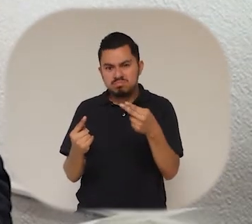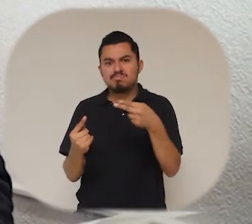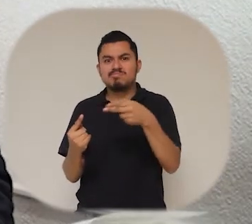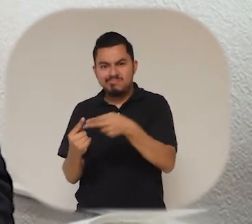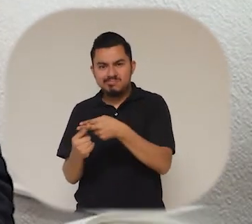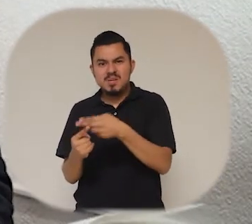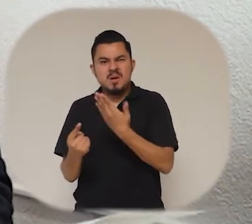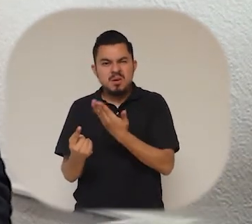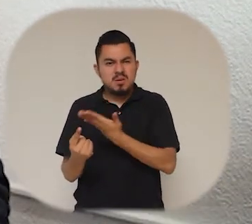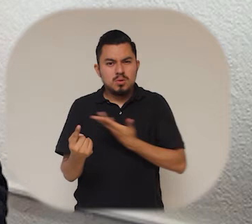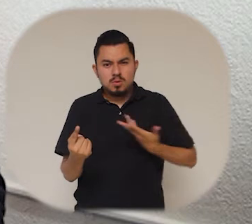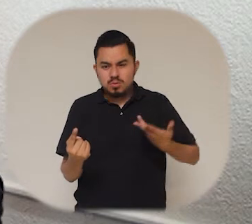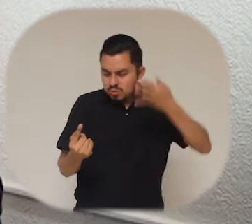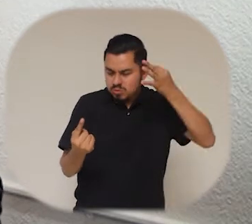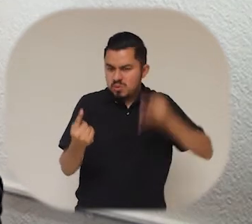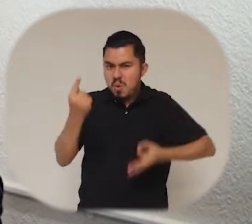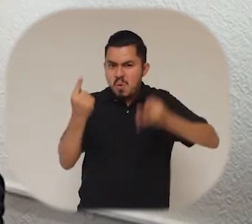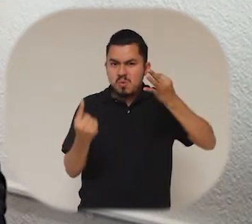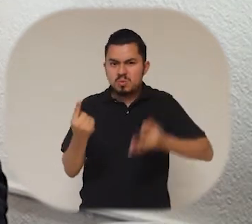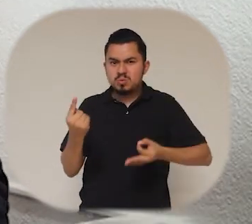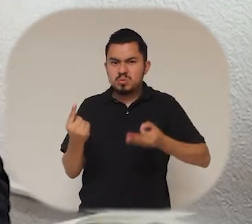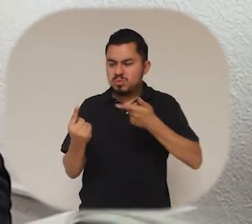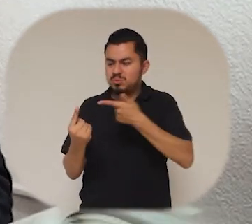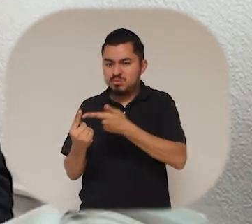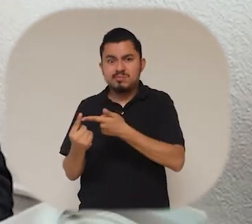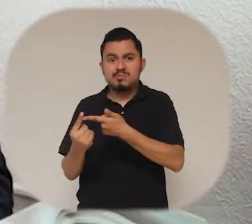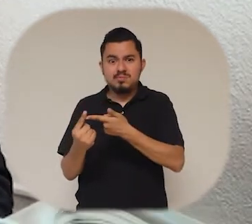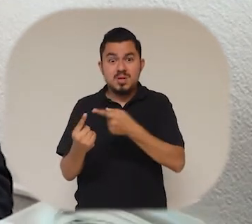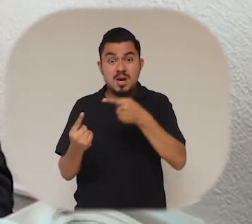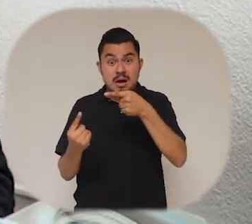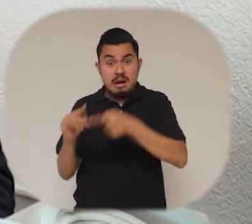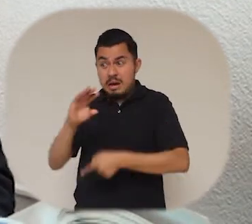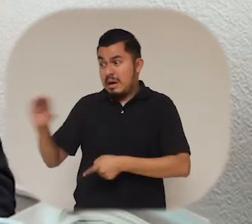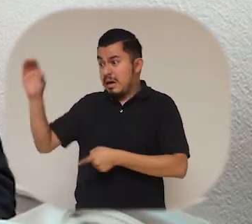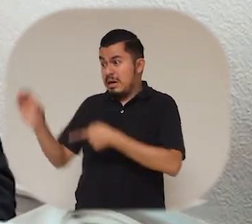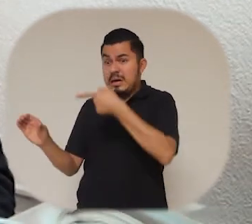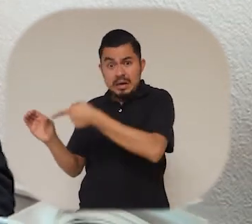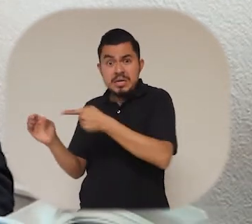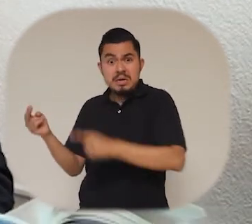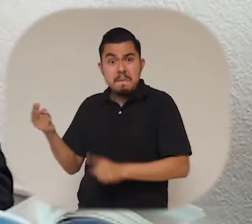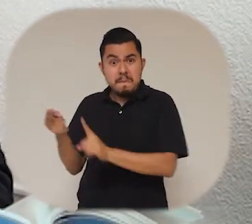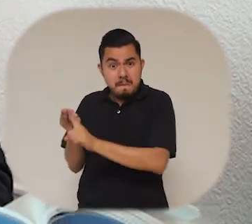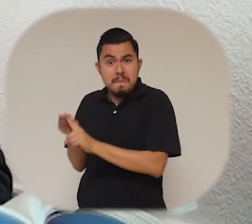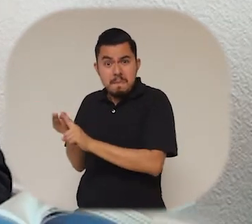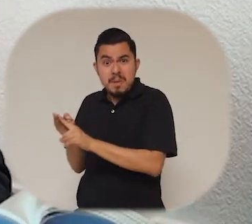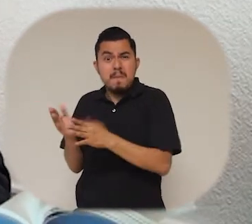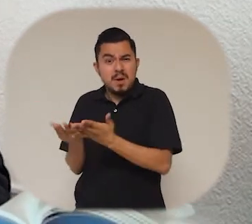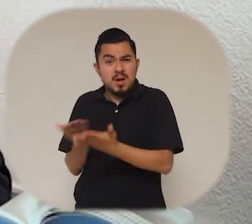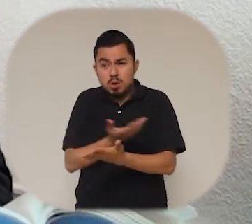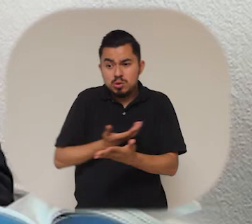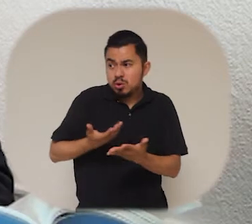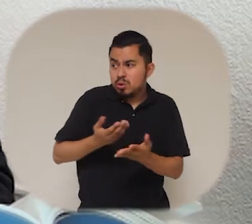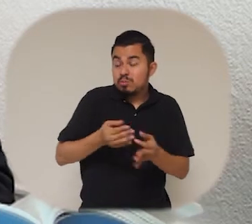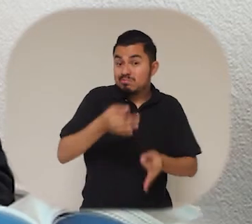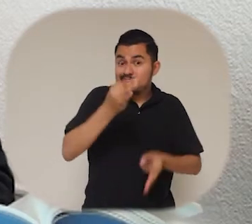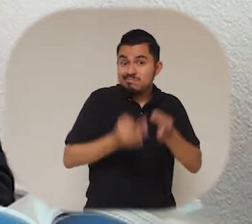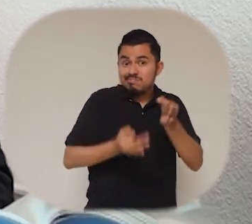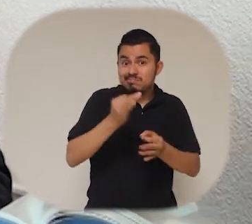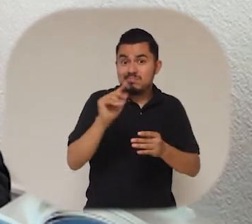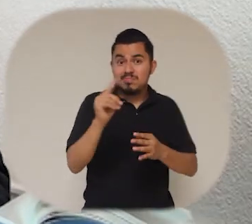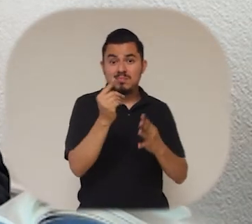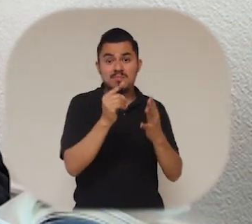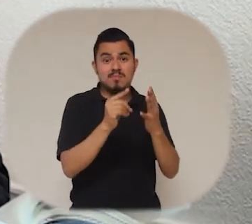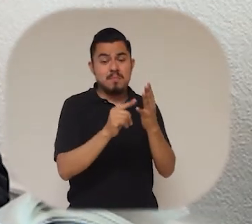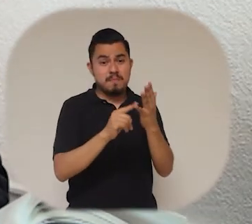Él. Él fue hecho pecado para que nosotros seamos justicia de Dios en Él. 1 Timoteo 2:6, el cual se